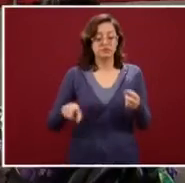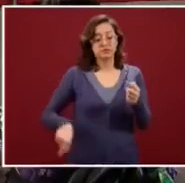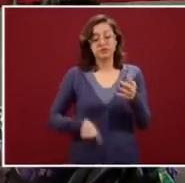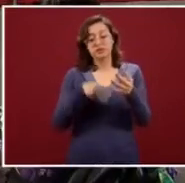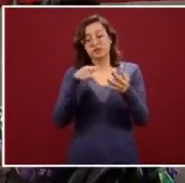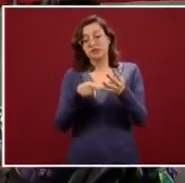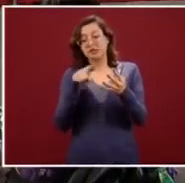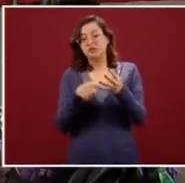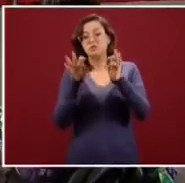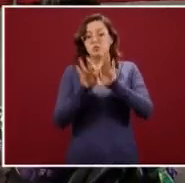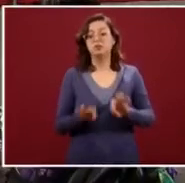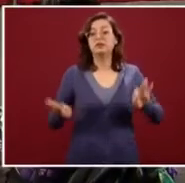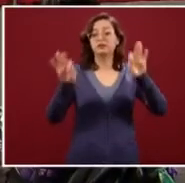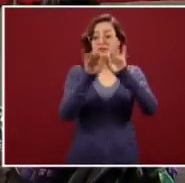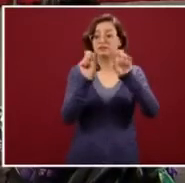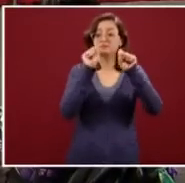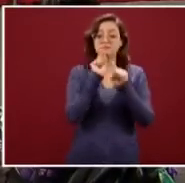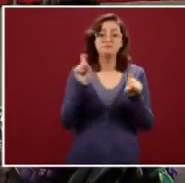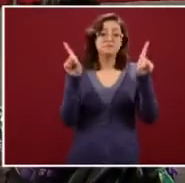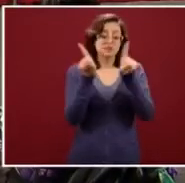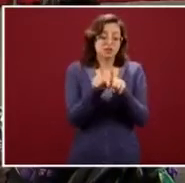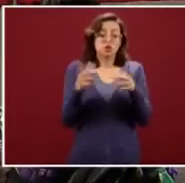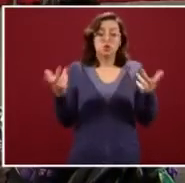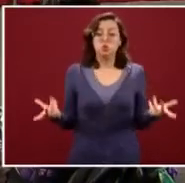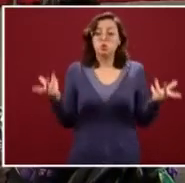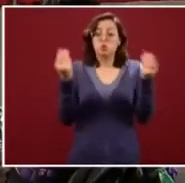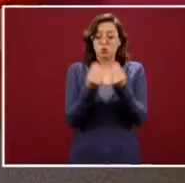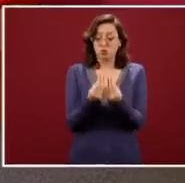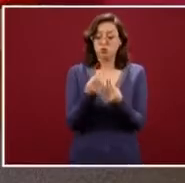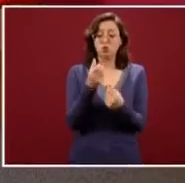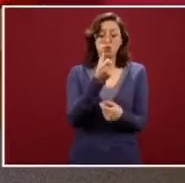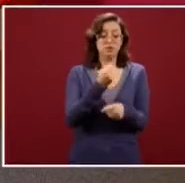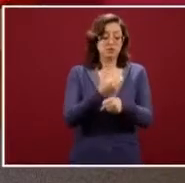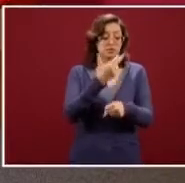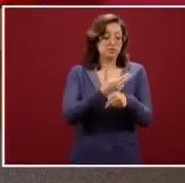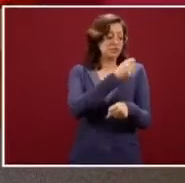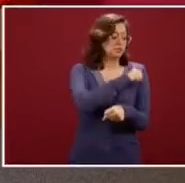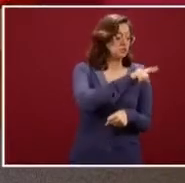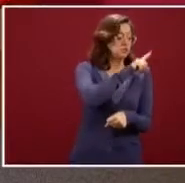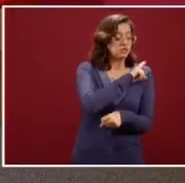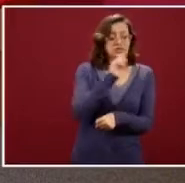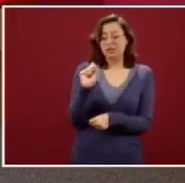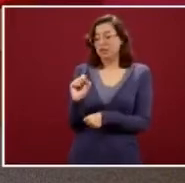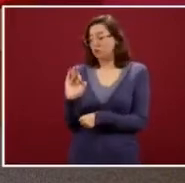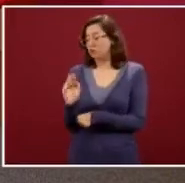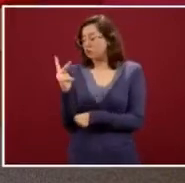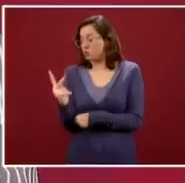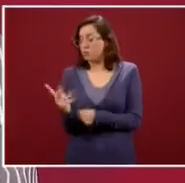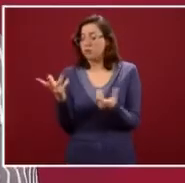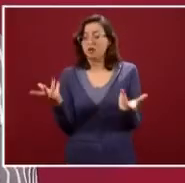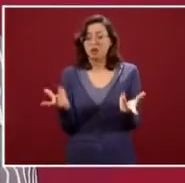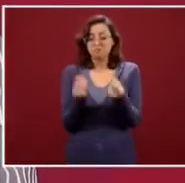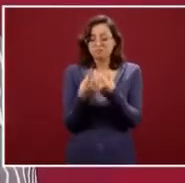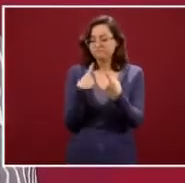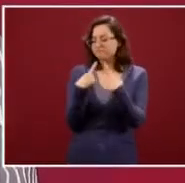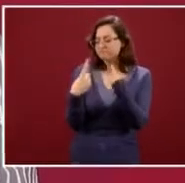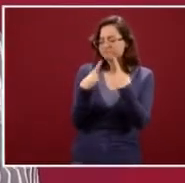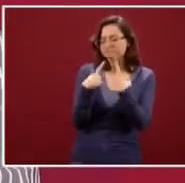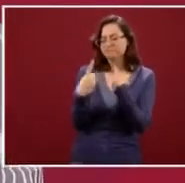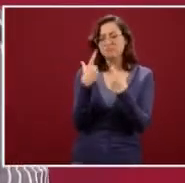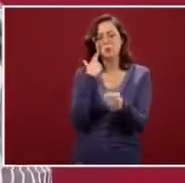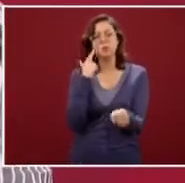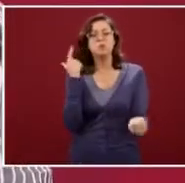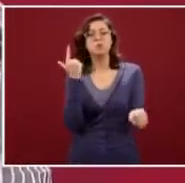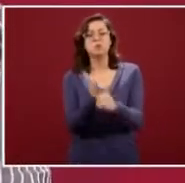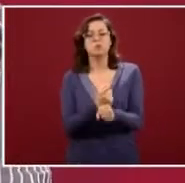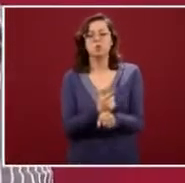componente que es importante y para el cual también, trabajando conjuntamente la Secretaría de Salud con la Secretaría de la Función Pública, hemos podido